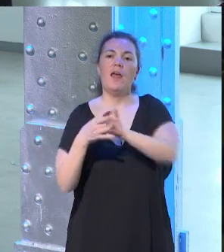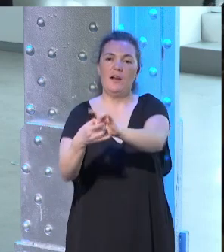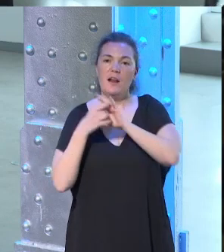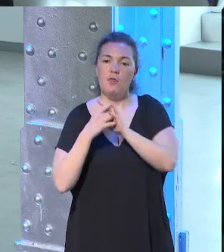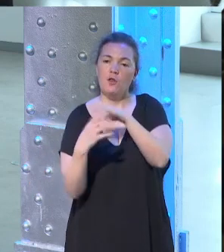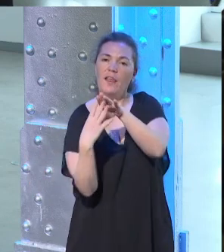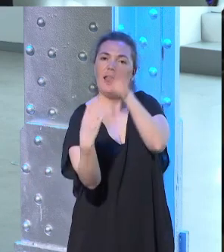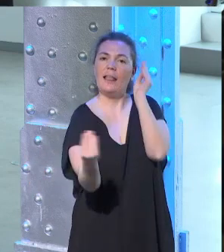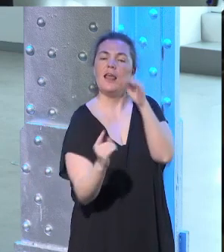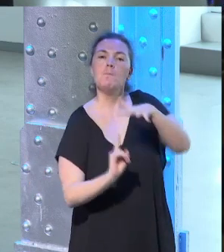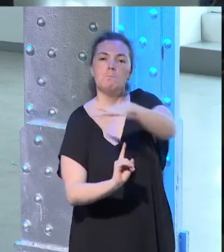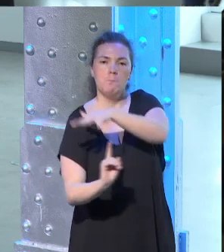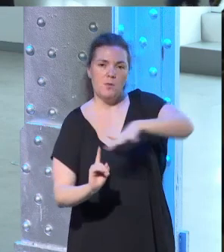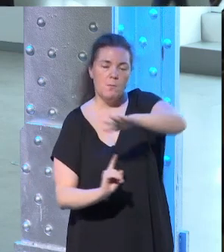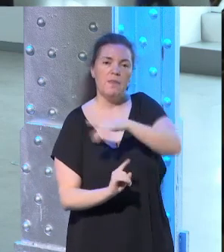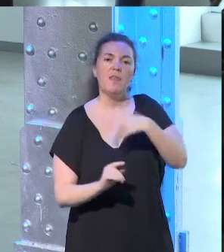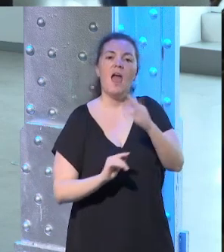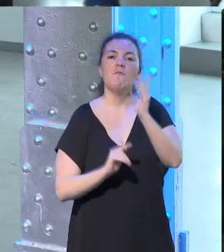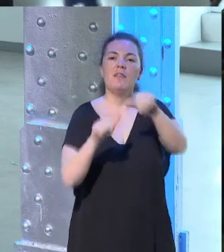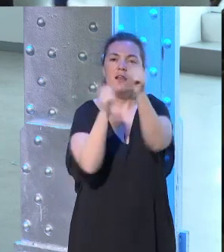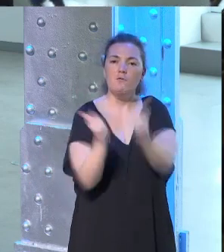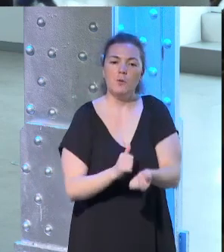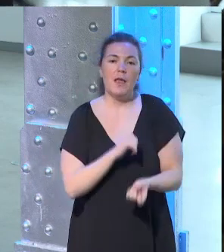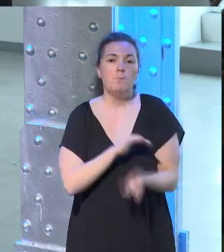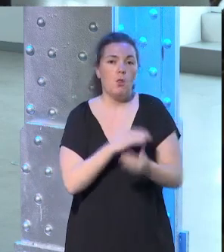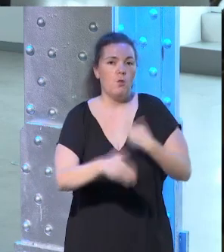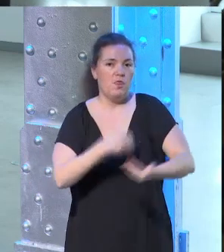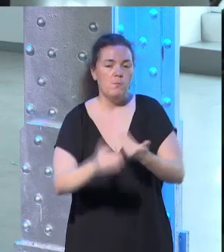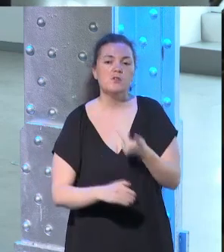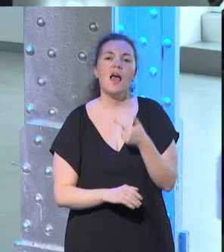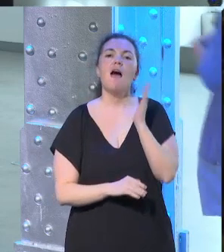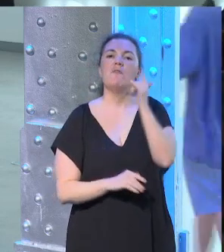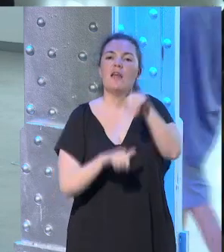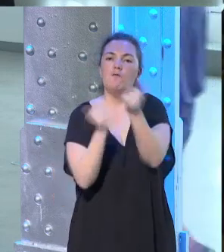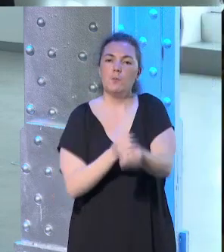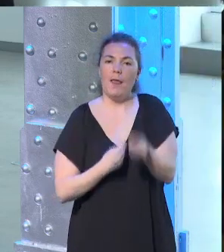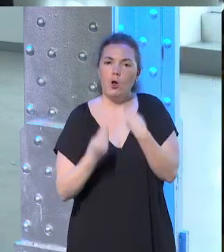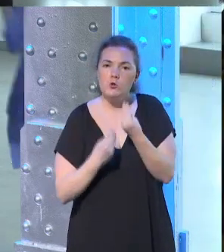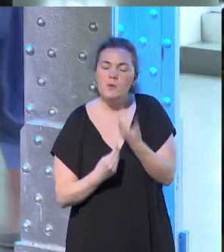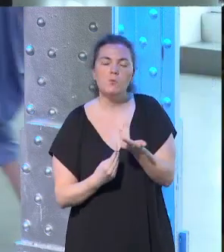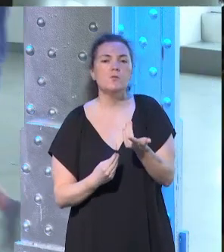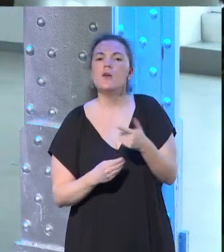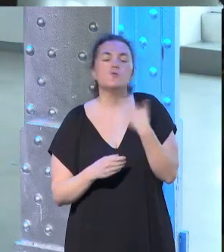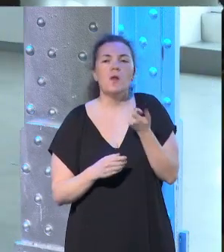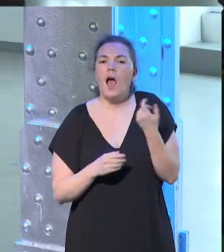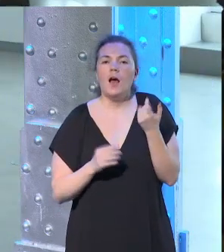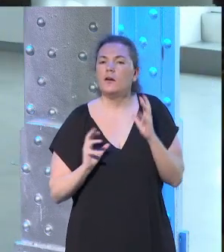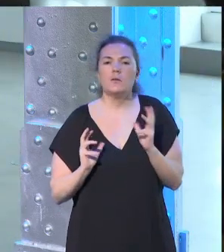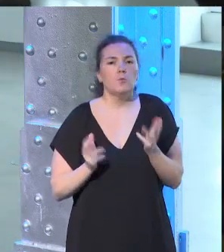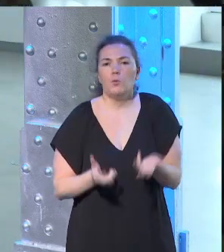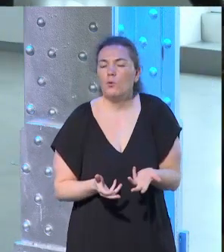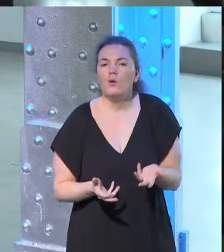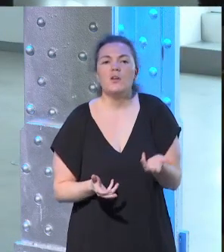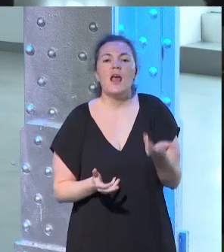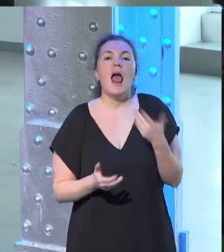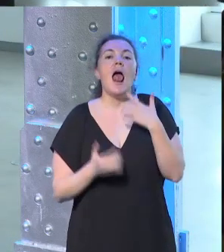el medio ambiente, a la forma en que producimos, a la forma en que consumimos. Es una auténtica revolución. La